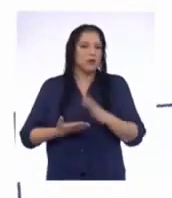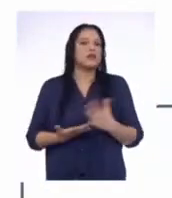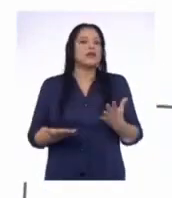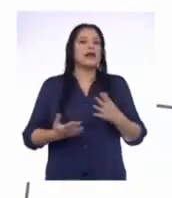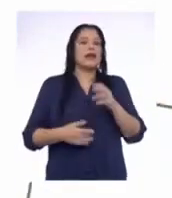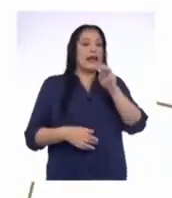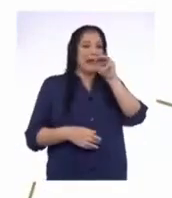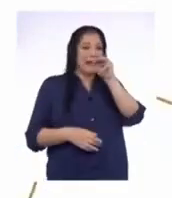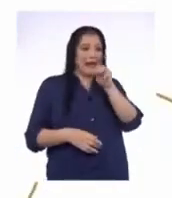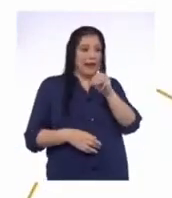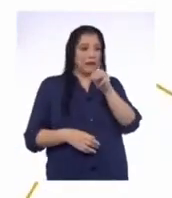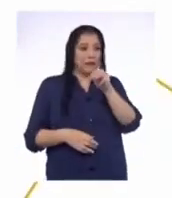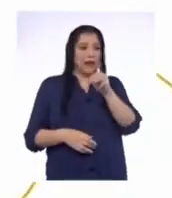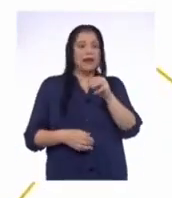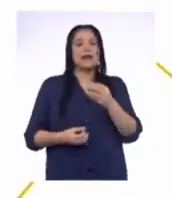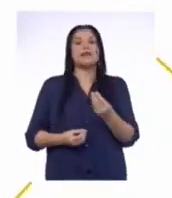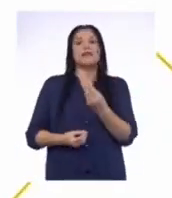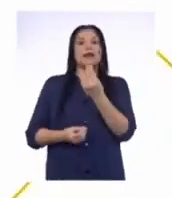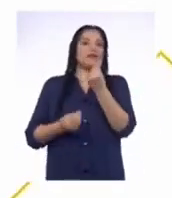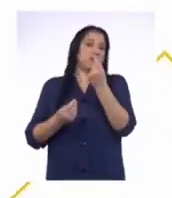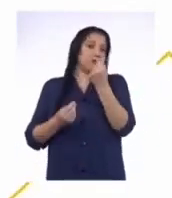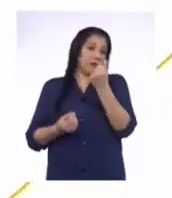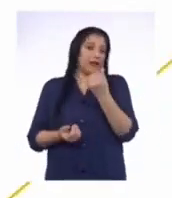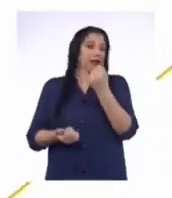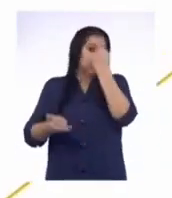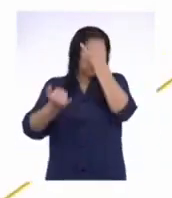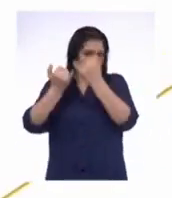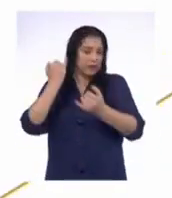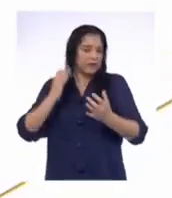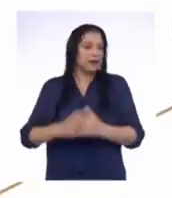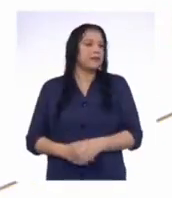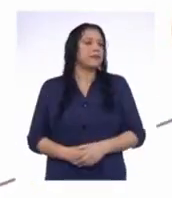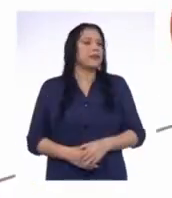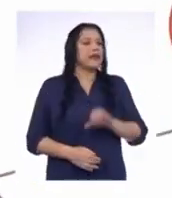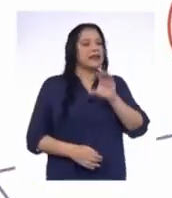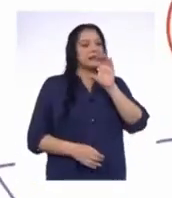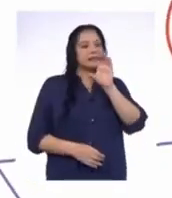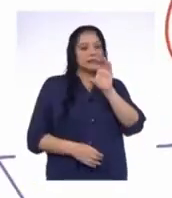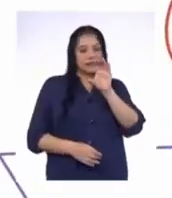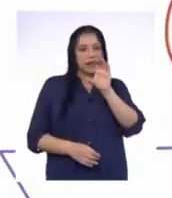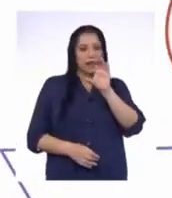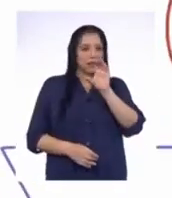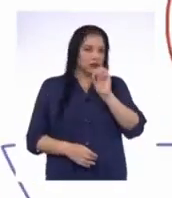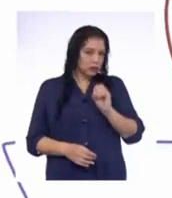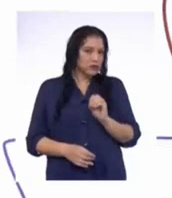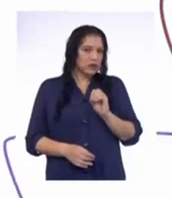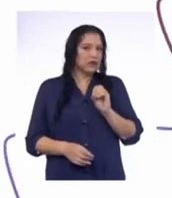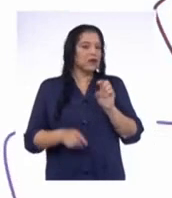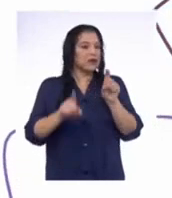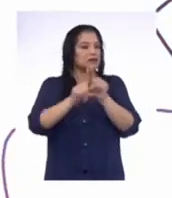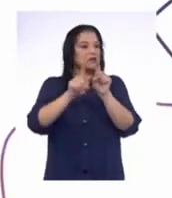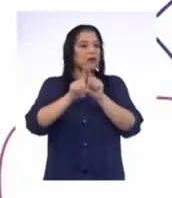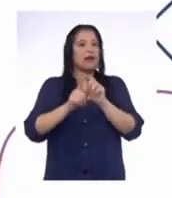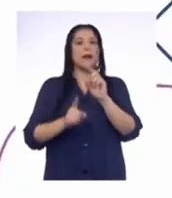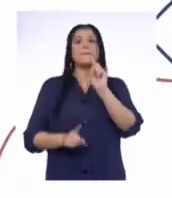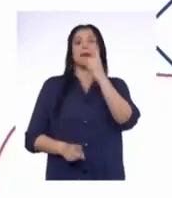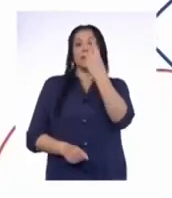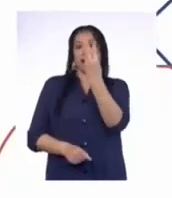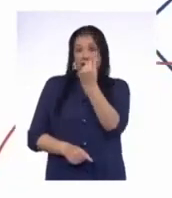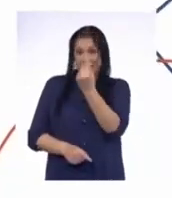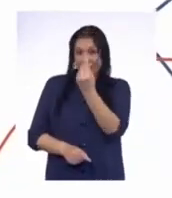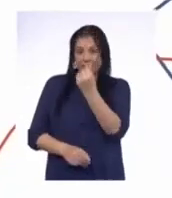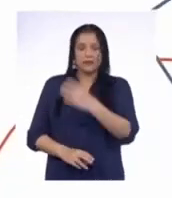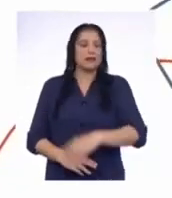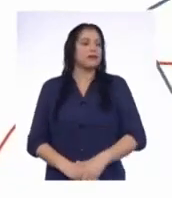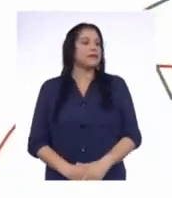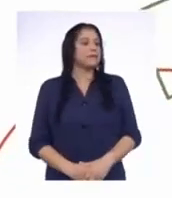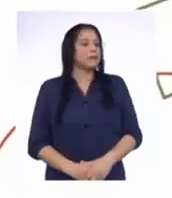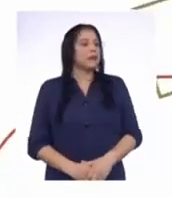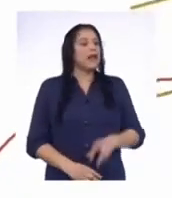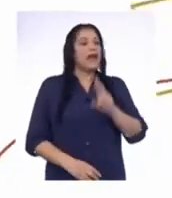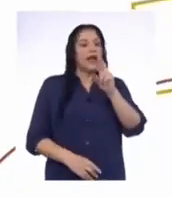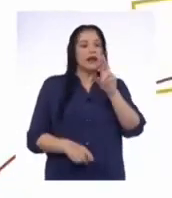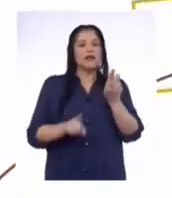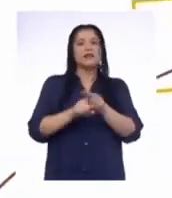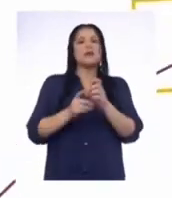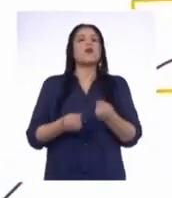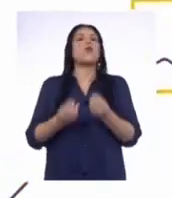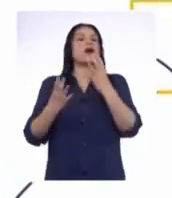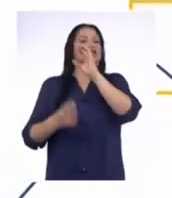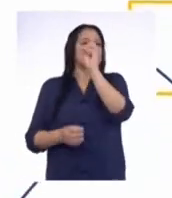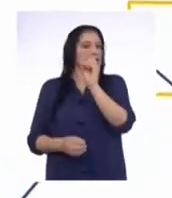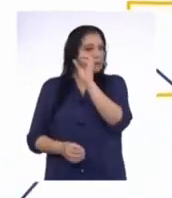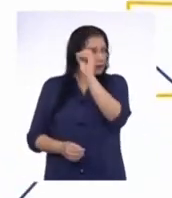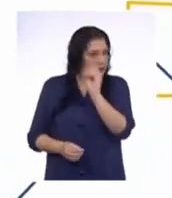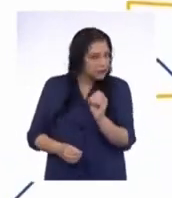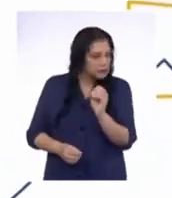M, capital final, C sub 0, capital inicial, R, tasa de